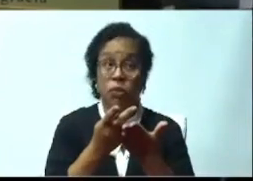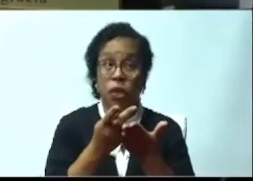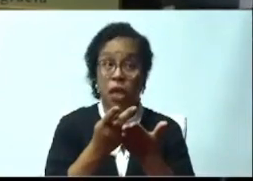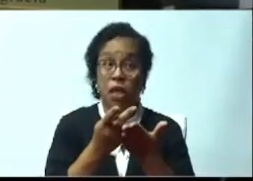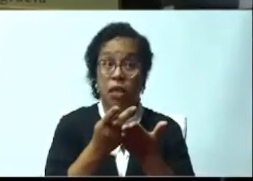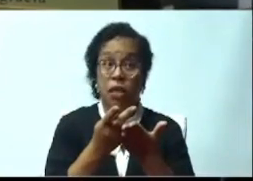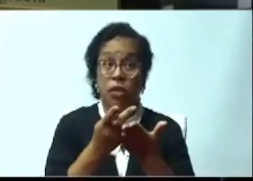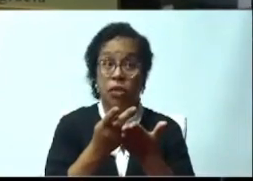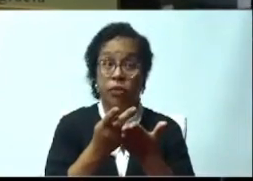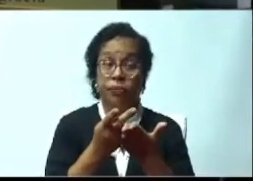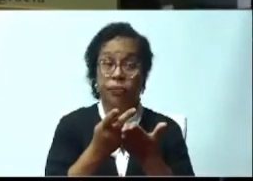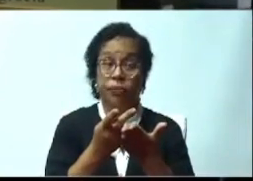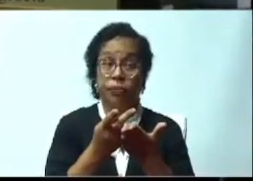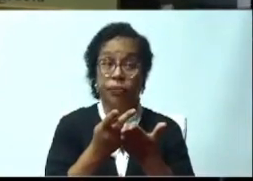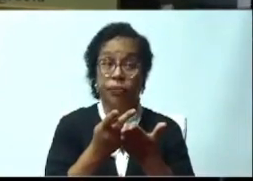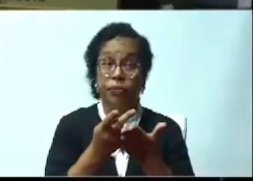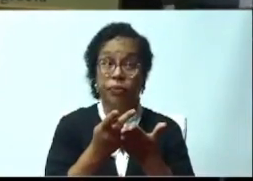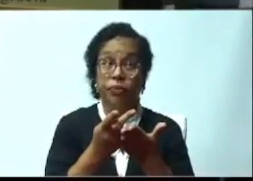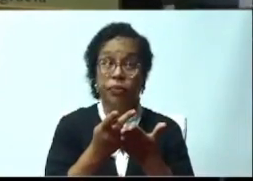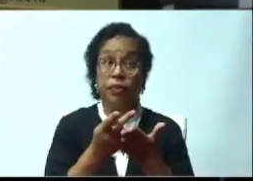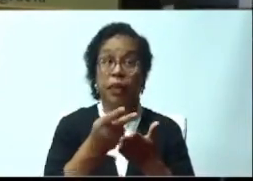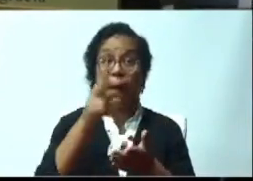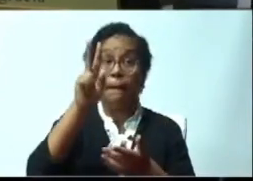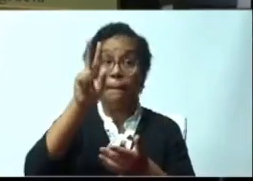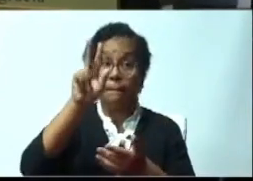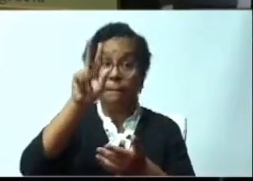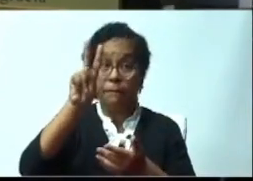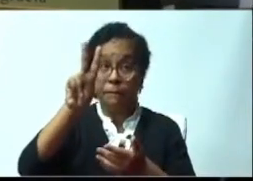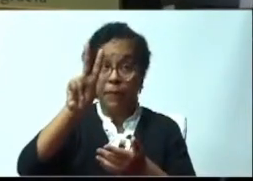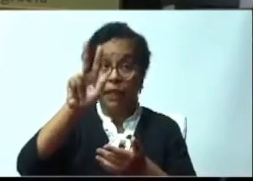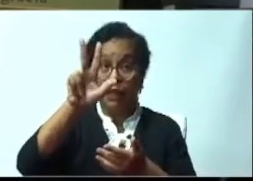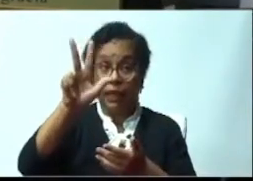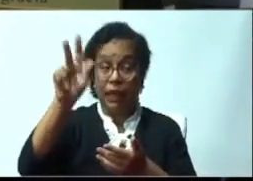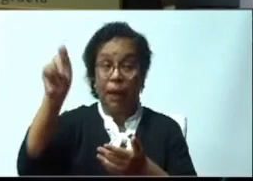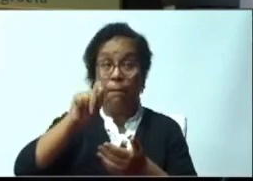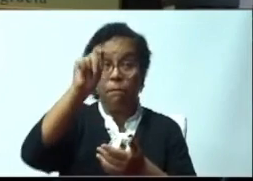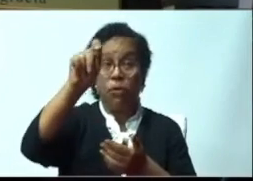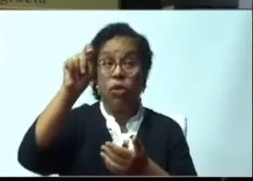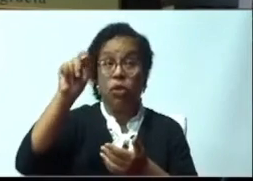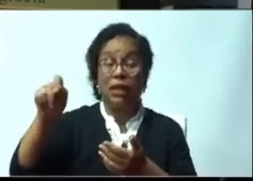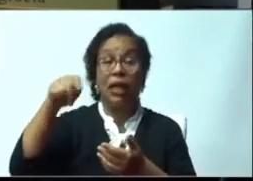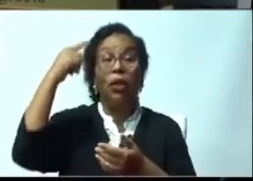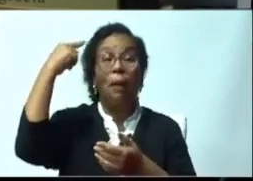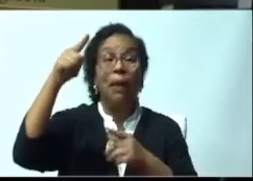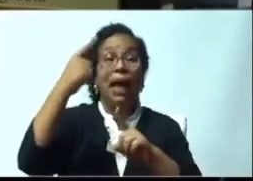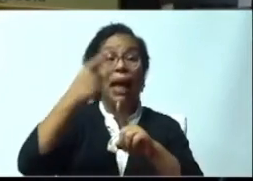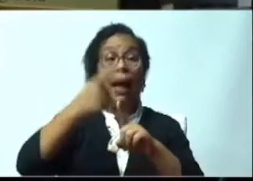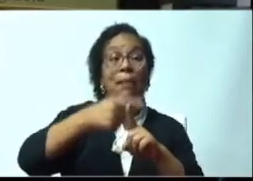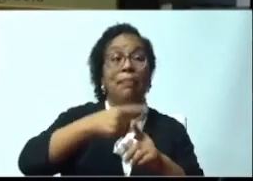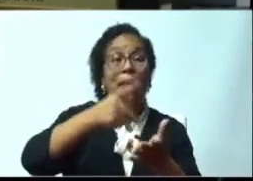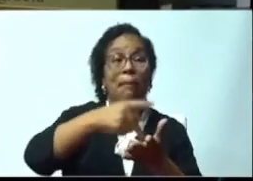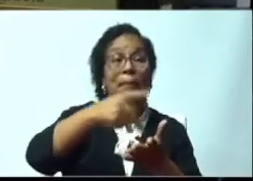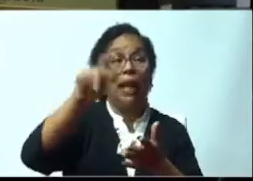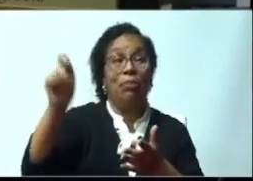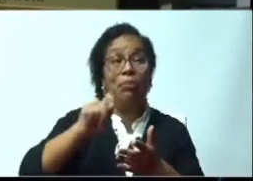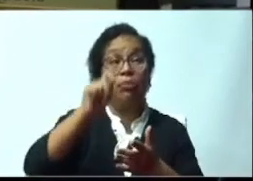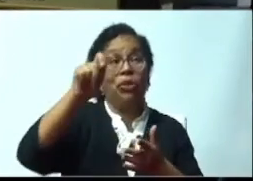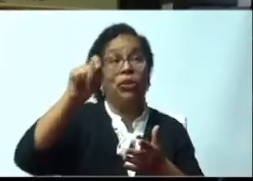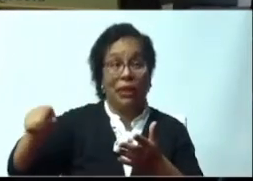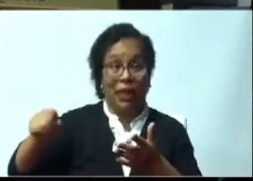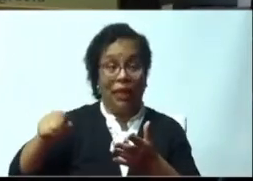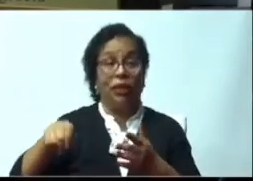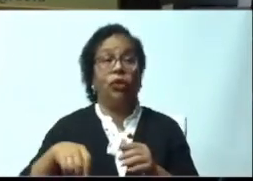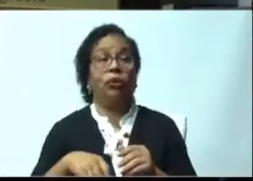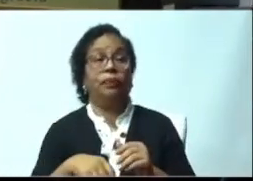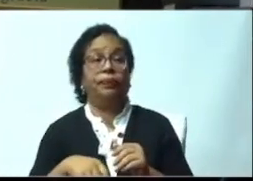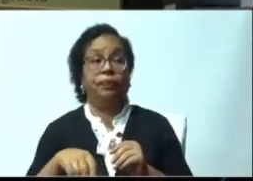ese presupuesto, el 23% va al pago de intereses, el 26% al Ministerio de Educación,